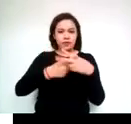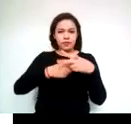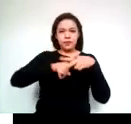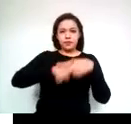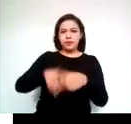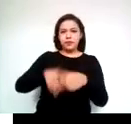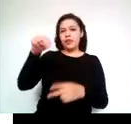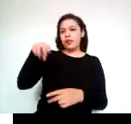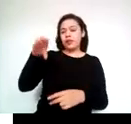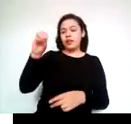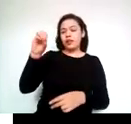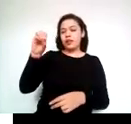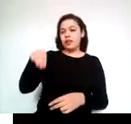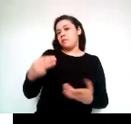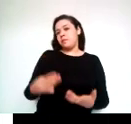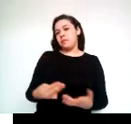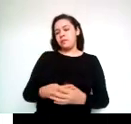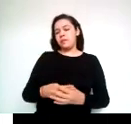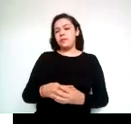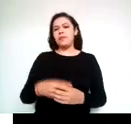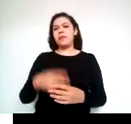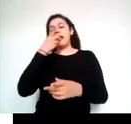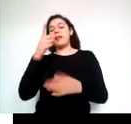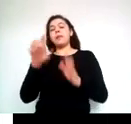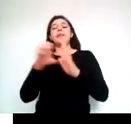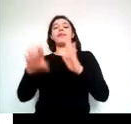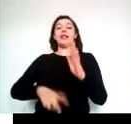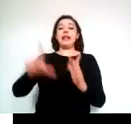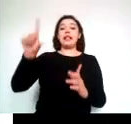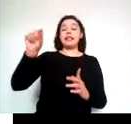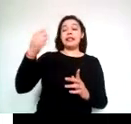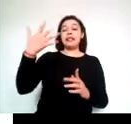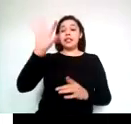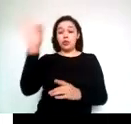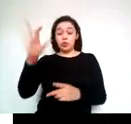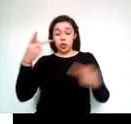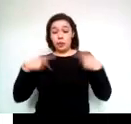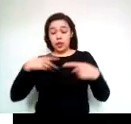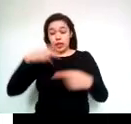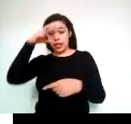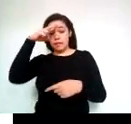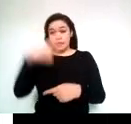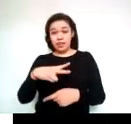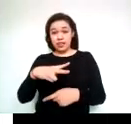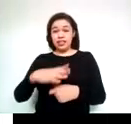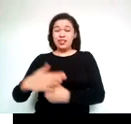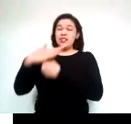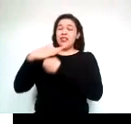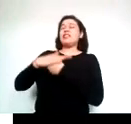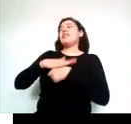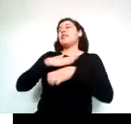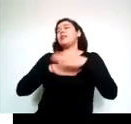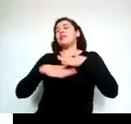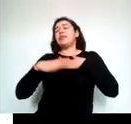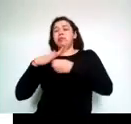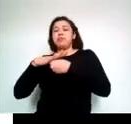norma. Podemos decirles, por ejemplo, que el 75% de los mexicanos padece fatiga de estrés laboral. Es una cifra